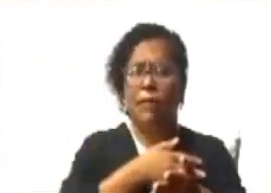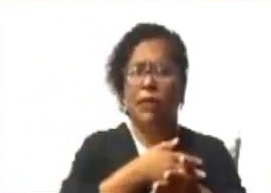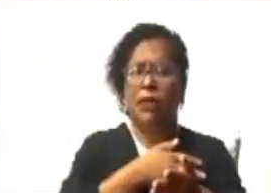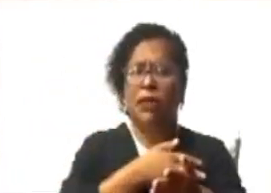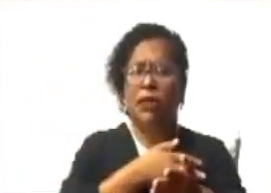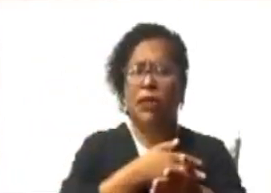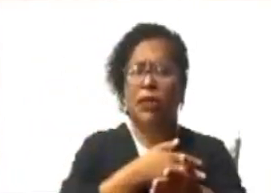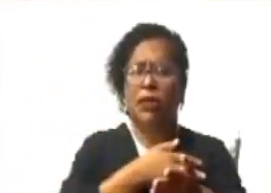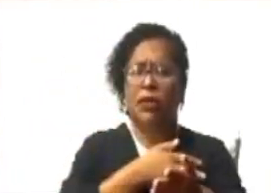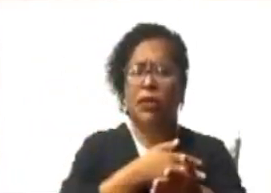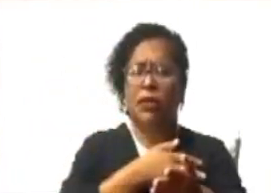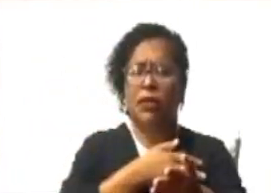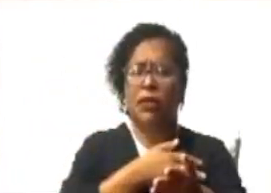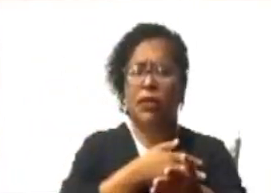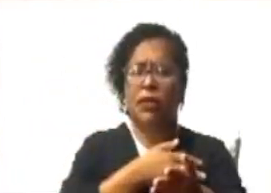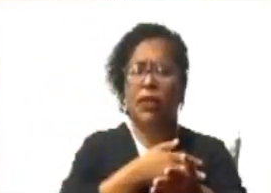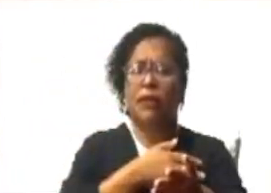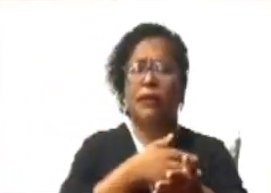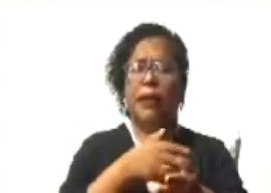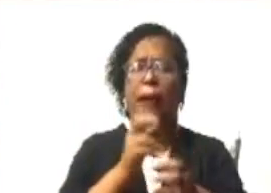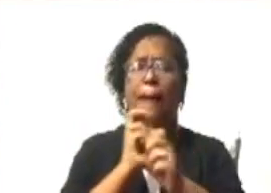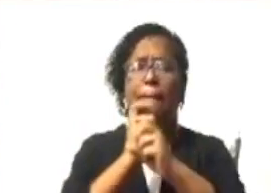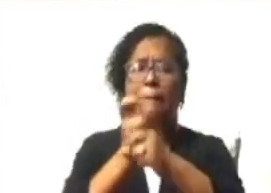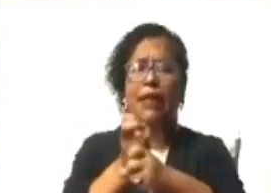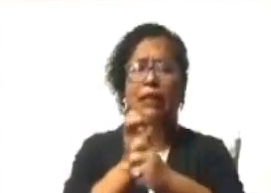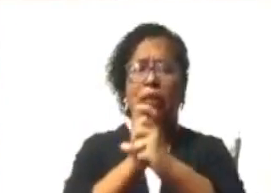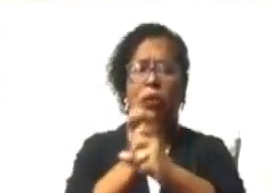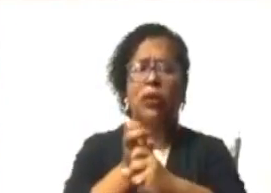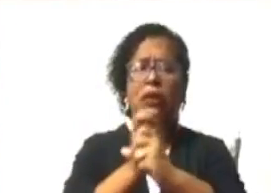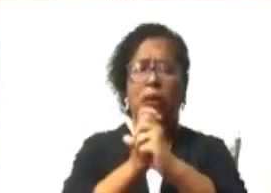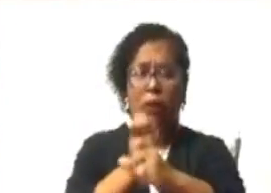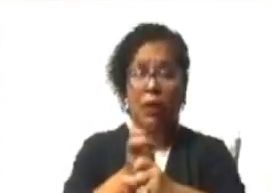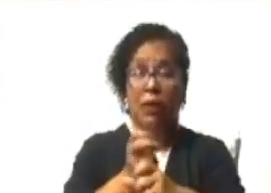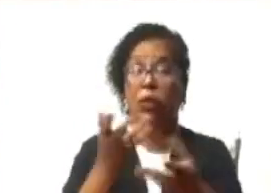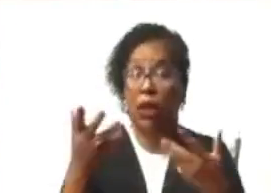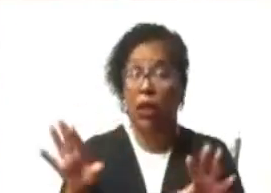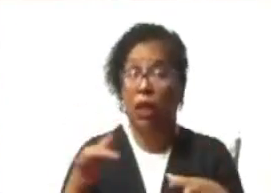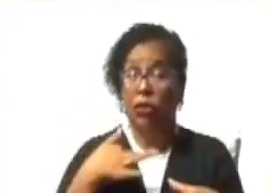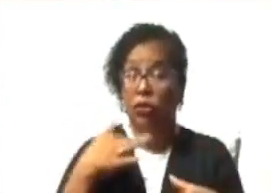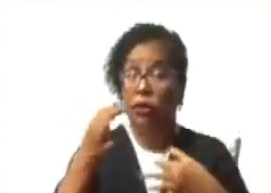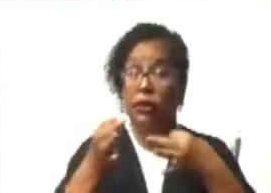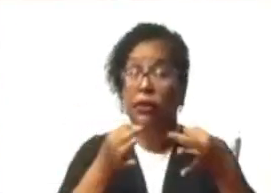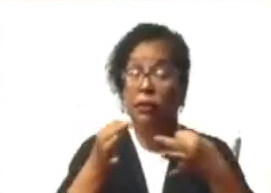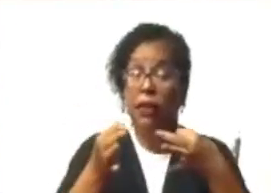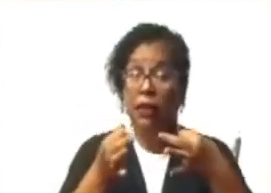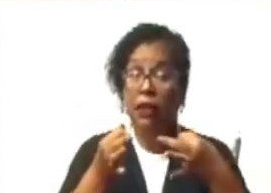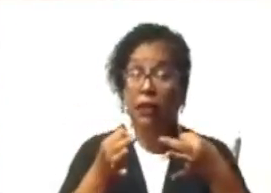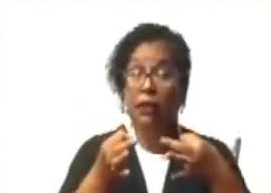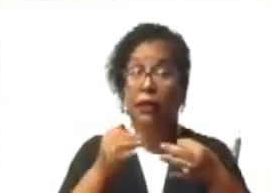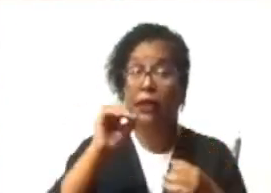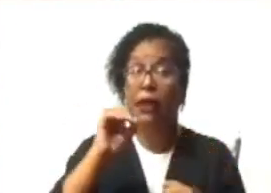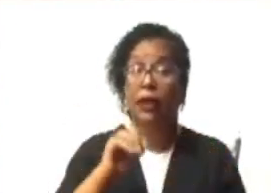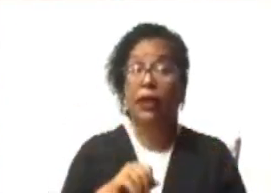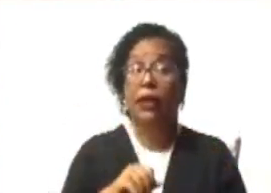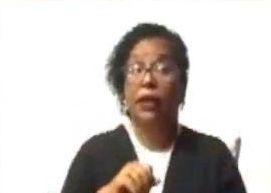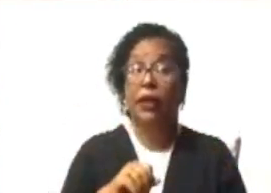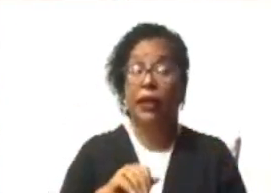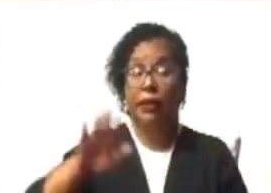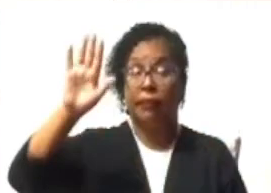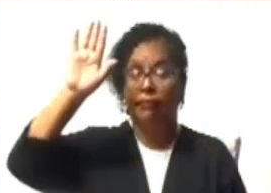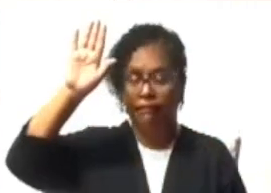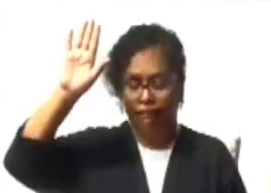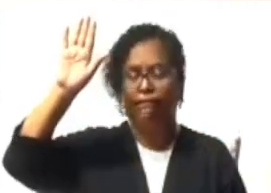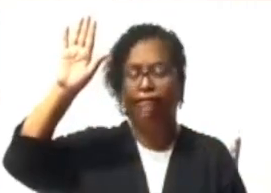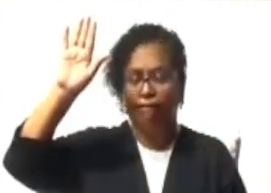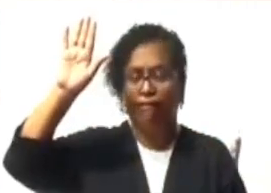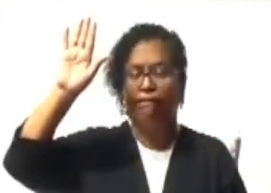de esos 35 préstamos que nosotros habíamos manifestado hace unos momentos, reconoce que tomó dinero